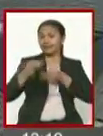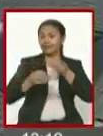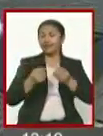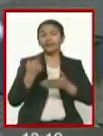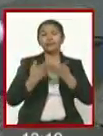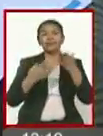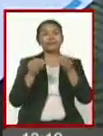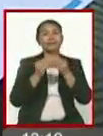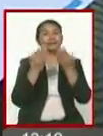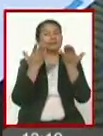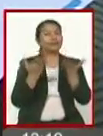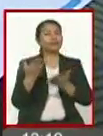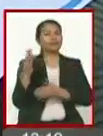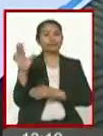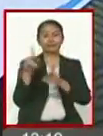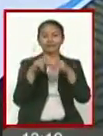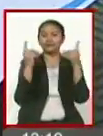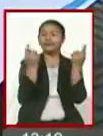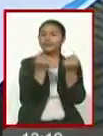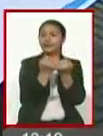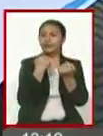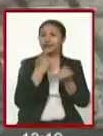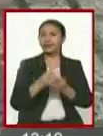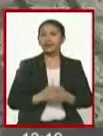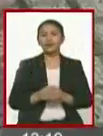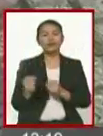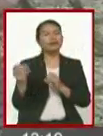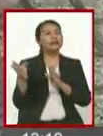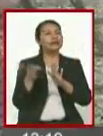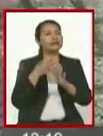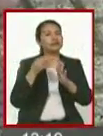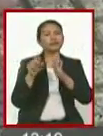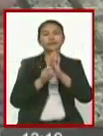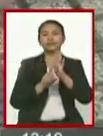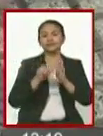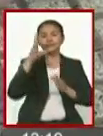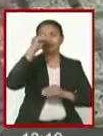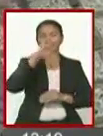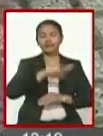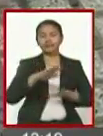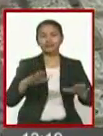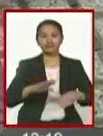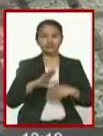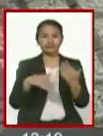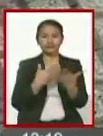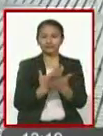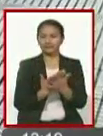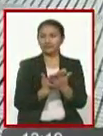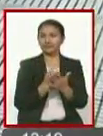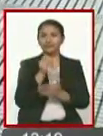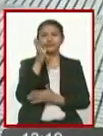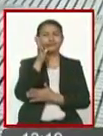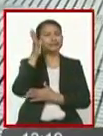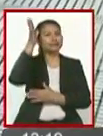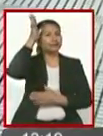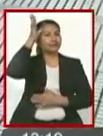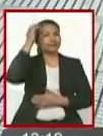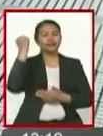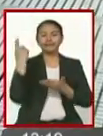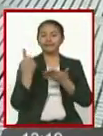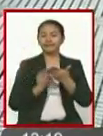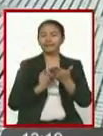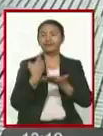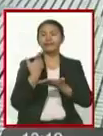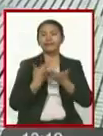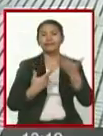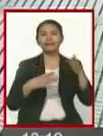que los casos que más se registran en nuestro departamento es el abuso sexual a los niños y niñas todo es toda madre y padre a veces